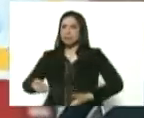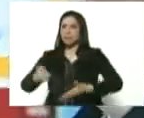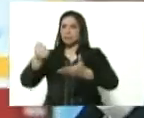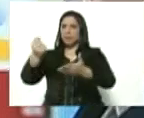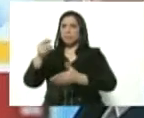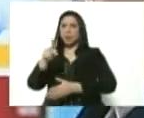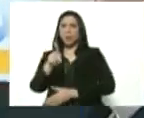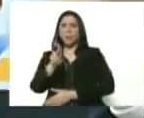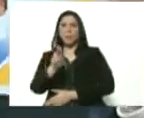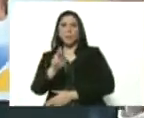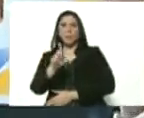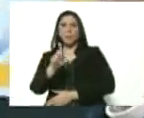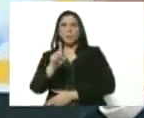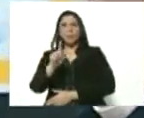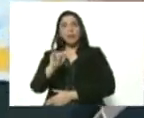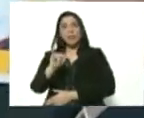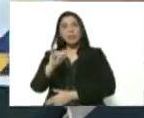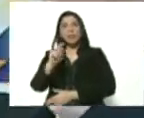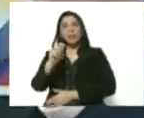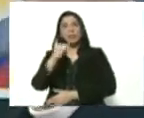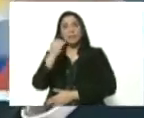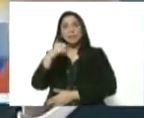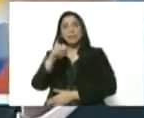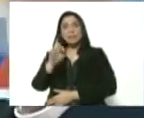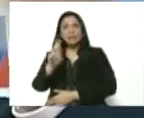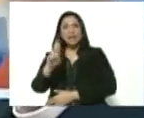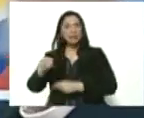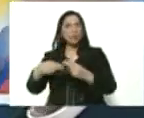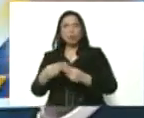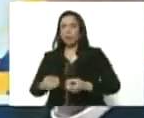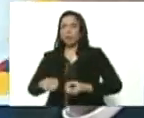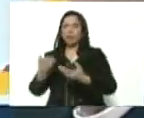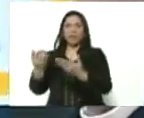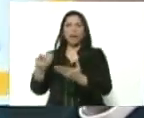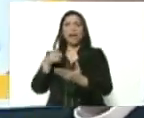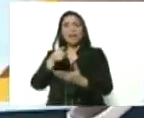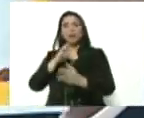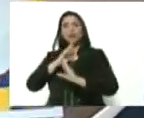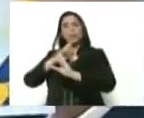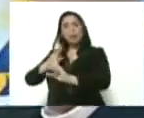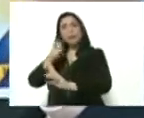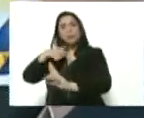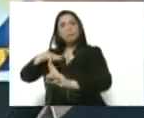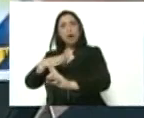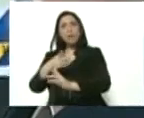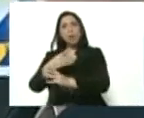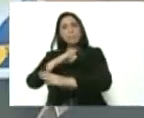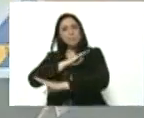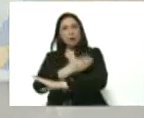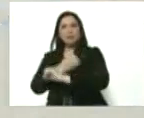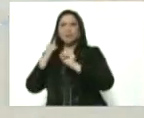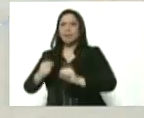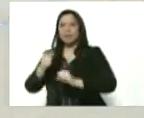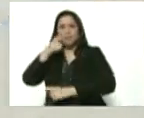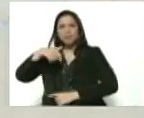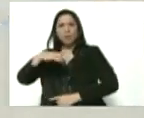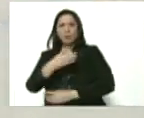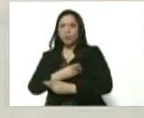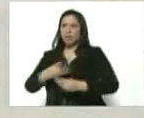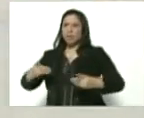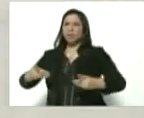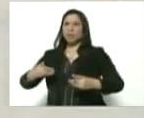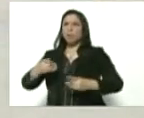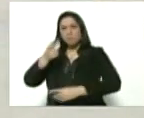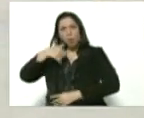Pulitzer. Jamás lo van a dar porque es la respuesta de un pueblo valiente, de un pueblo digno, de un pueblo decente en